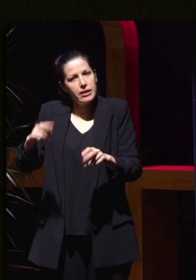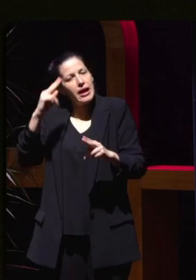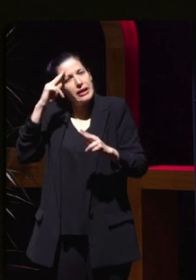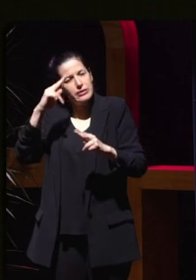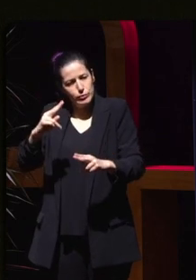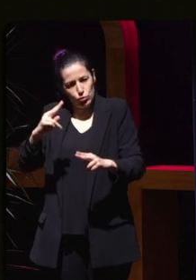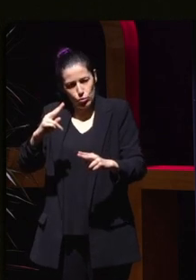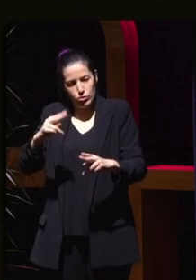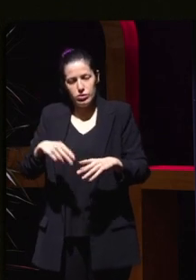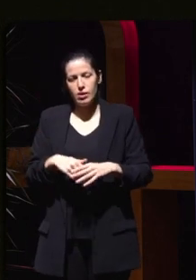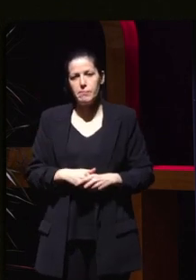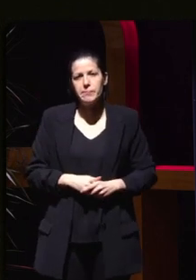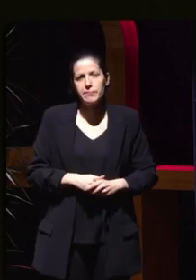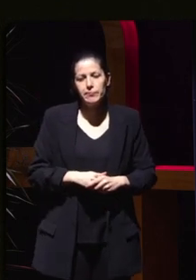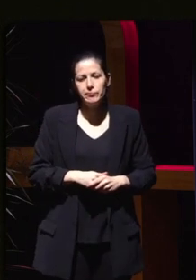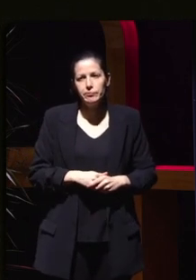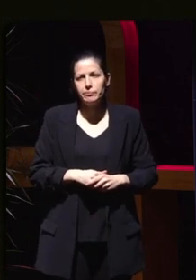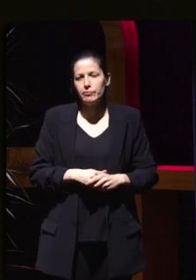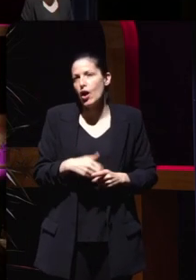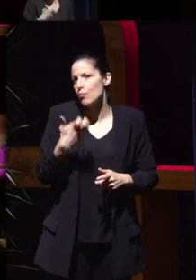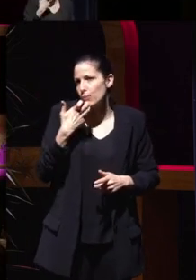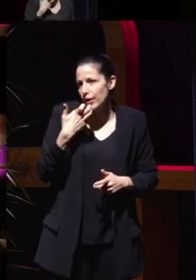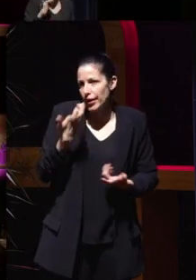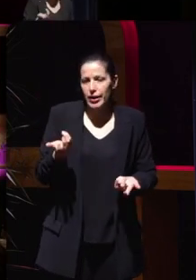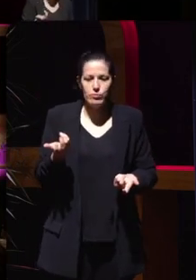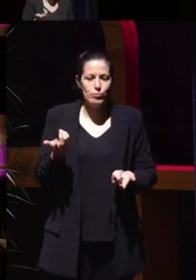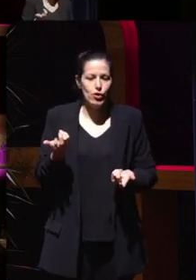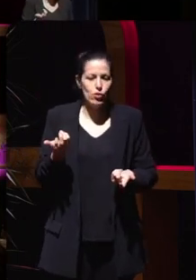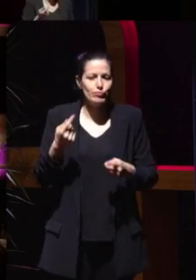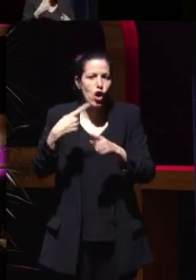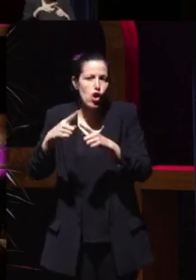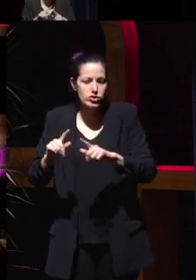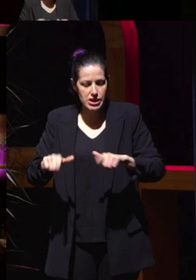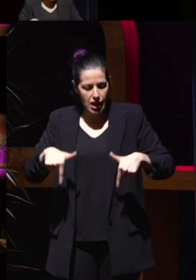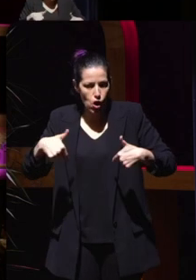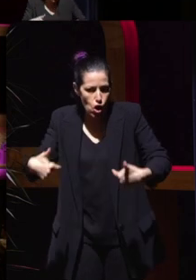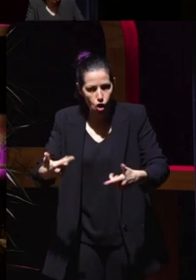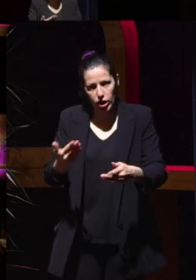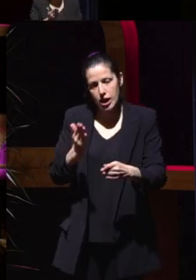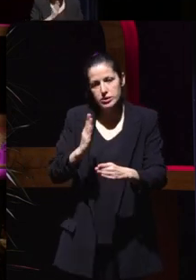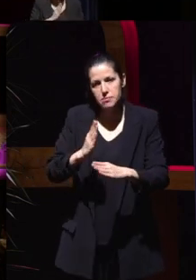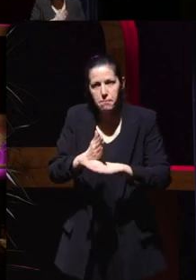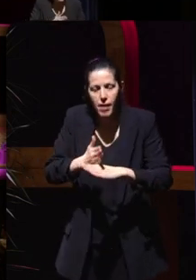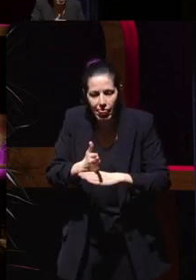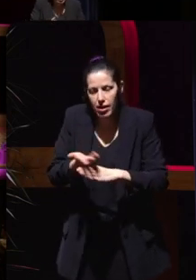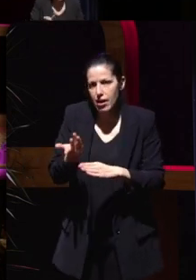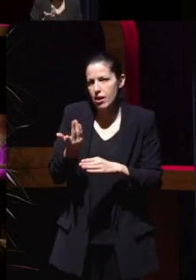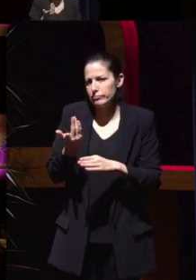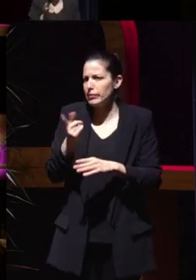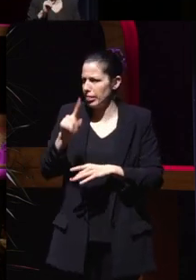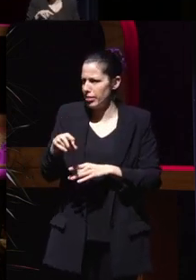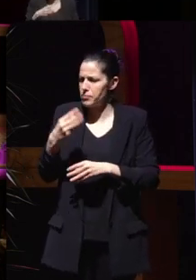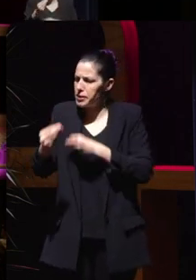facían tenían pues las típicas cousillas súper ecológicas cosas de madera no sé qué y facían cursos